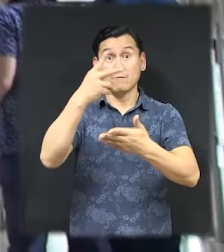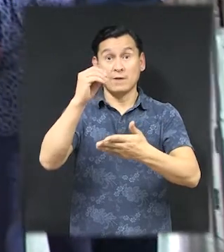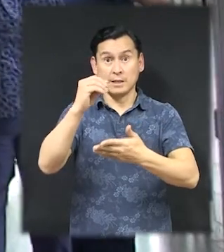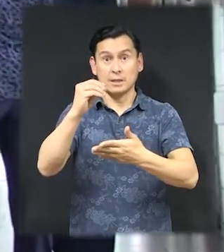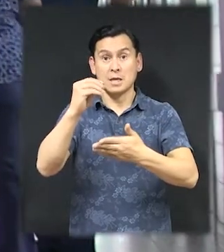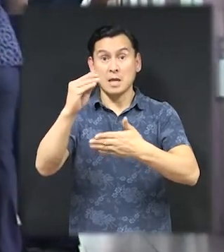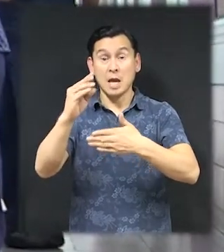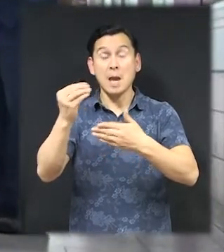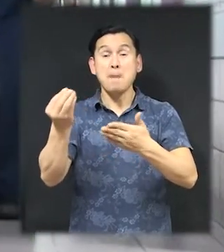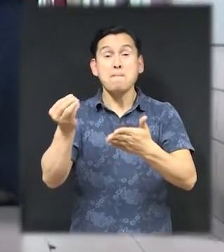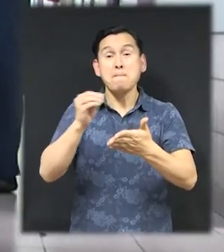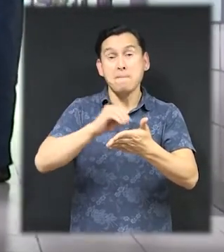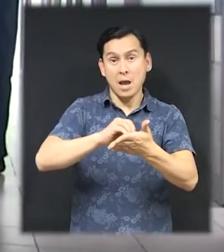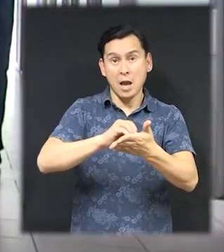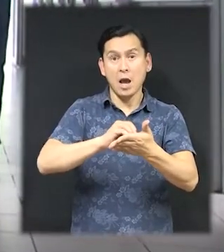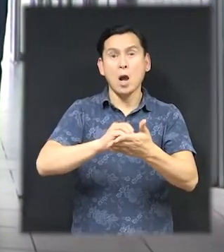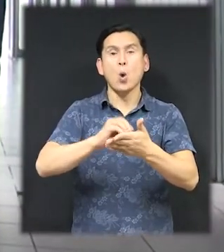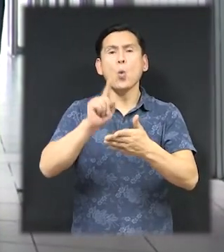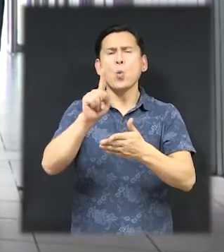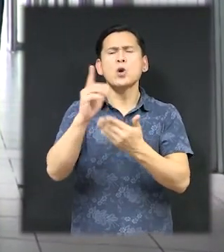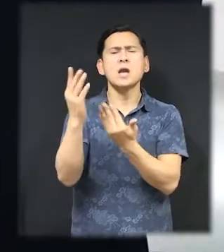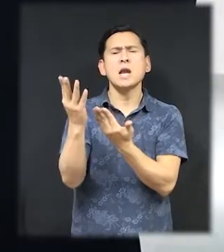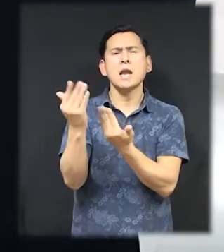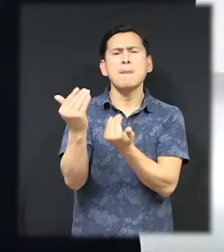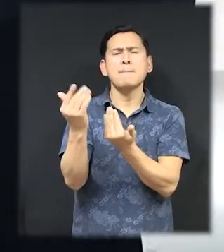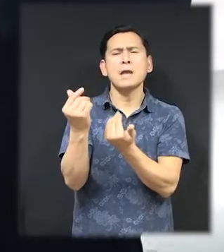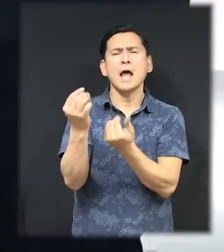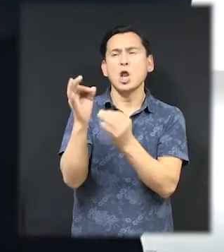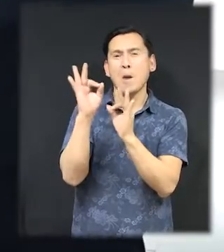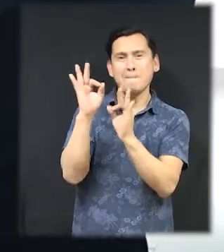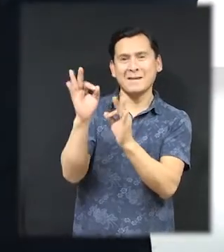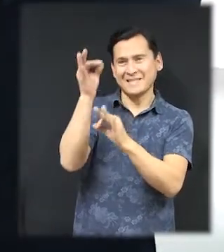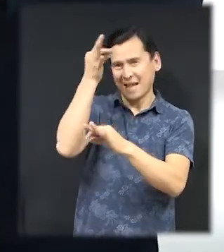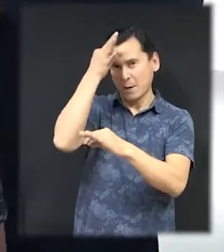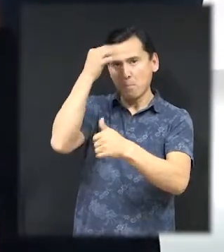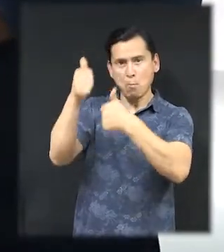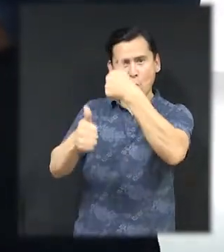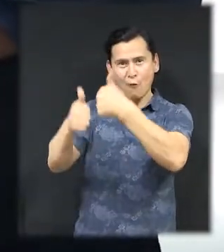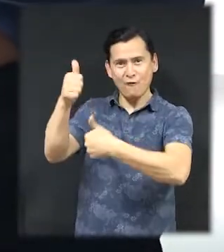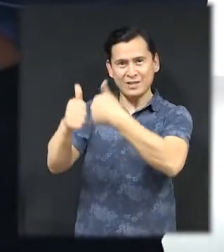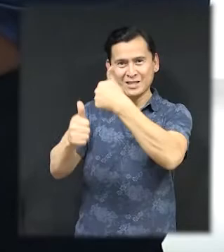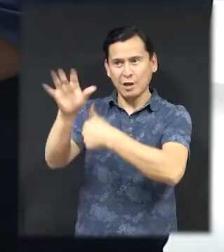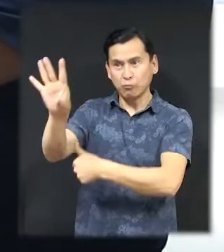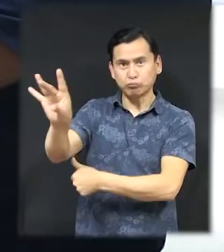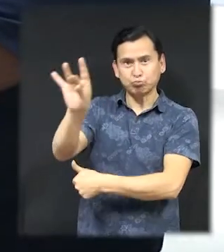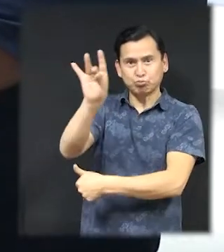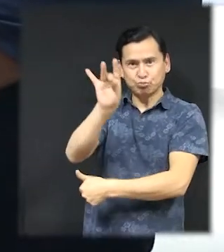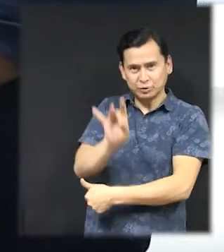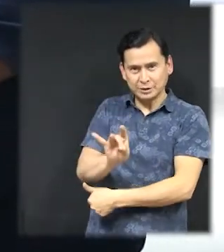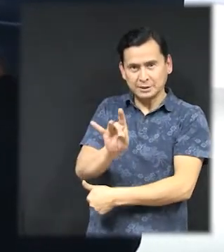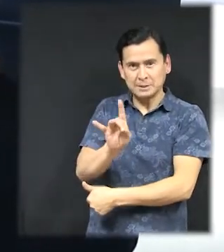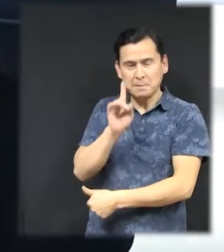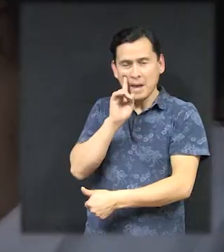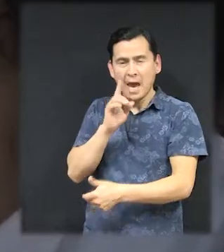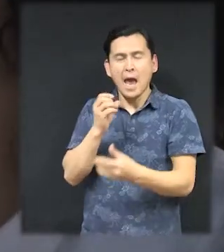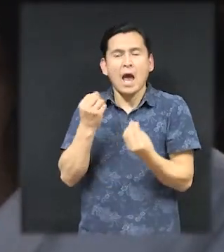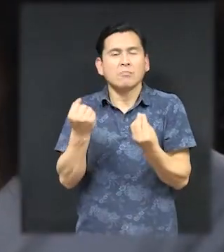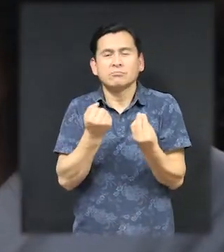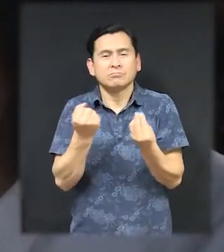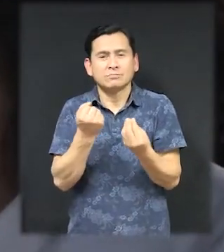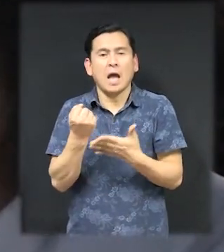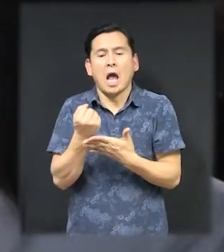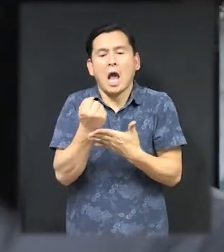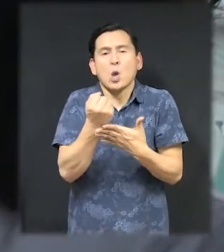componente de nefrología es donde necesitábamos el mayor apoyo y donde estamos empezando a desarrollar toda un área de trabajo